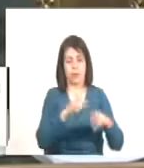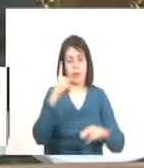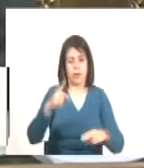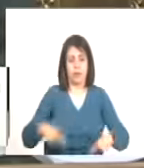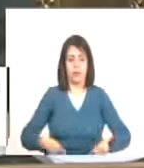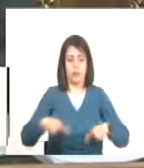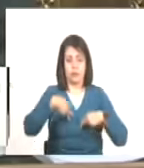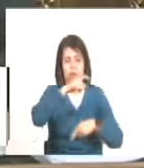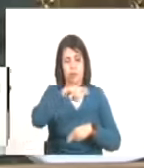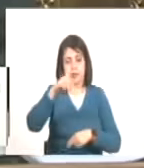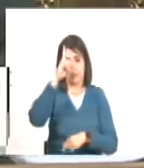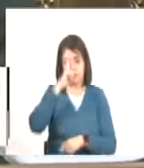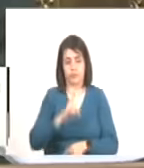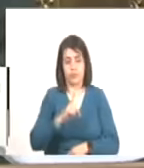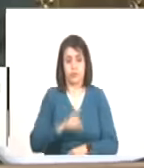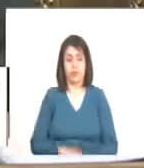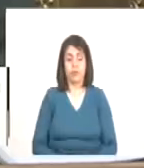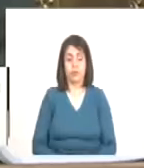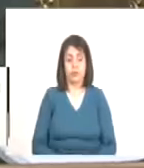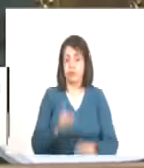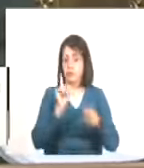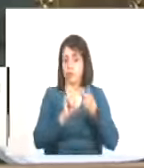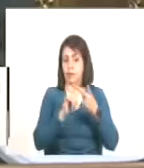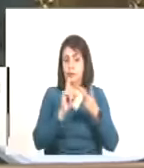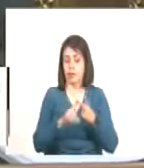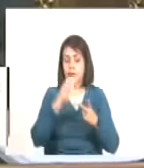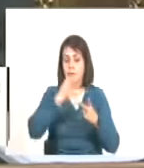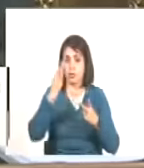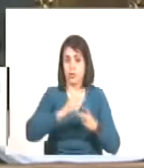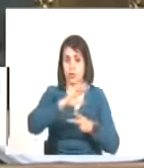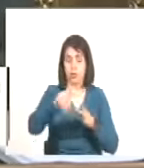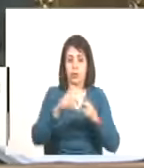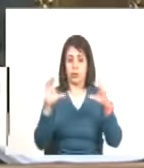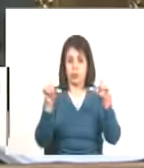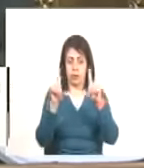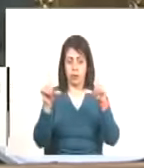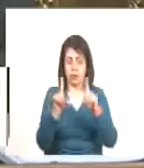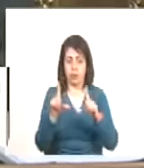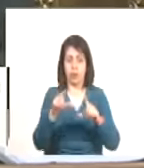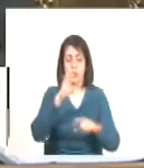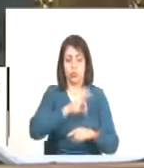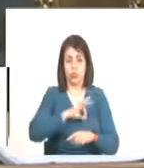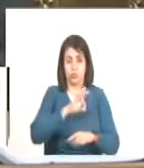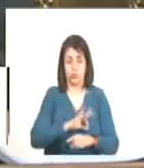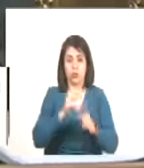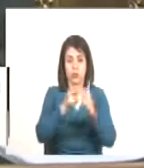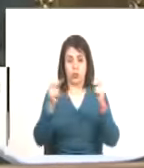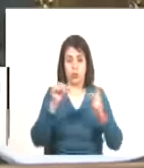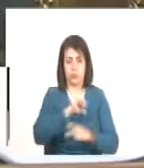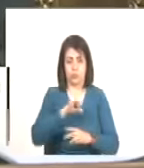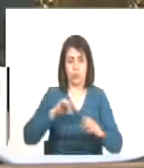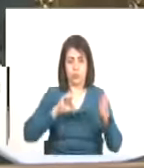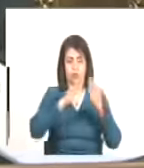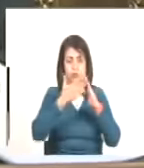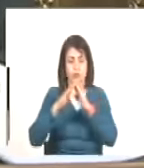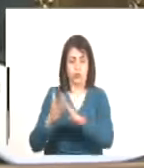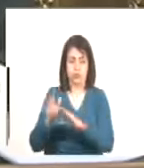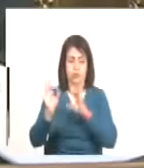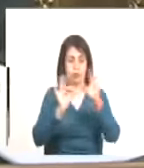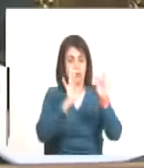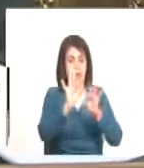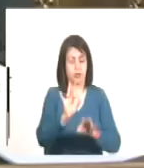derechos humanos de las personas con discapacidad. 2. Garantizar que los medios de comunicación social públicos, privados, comunitarios y